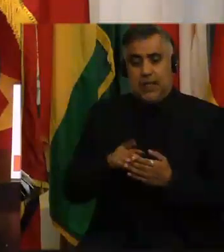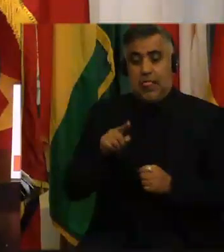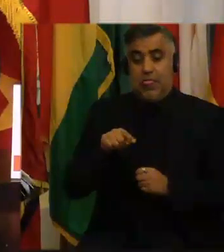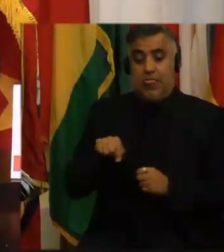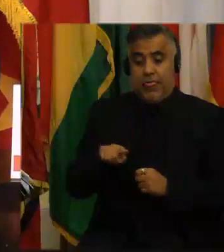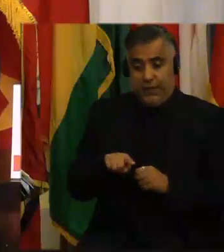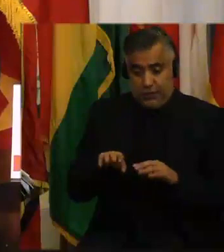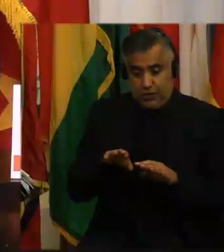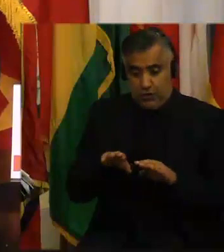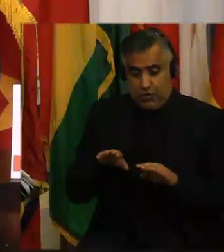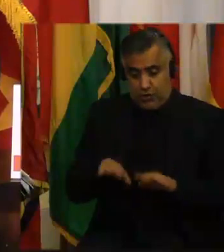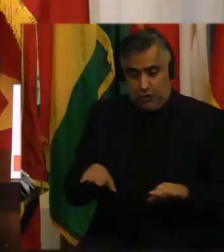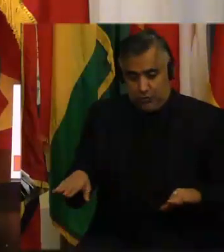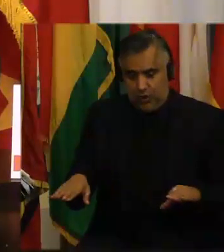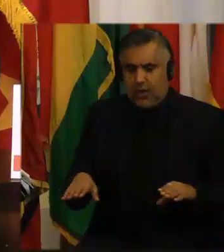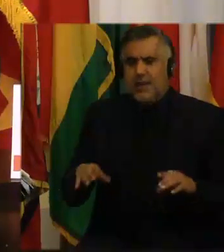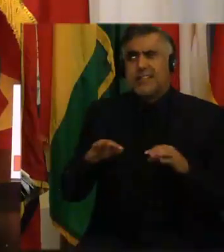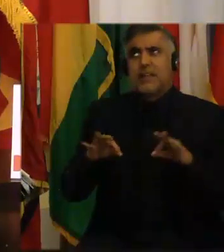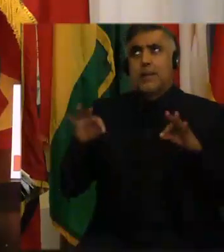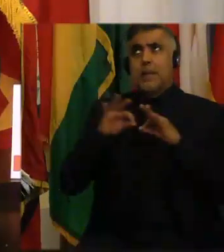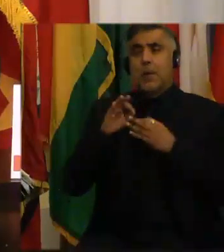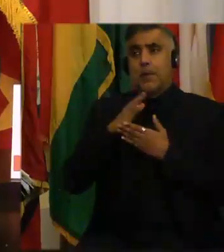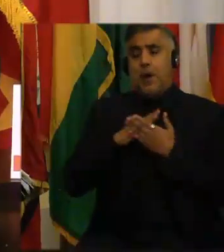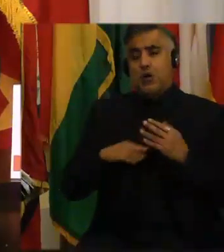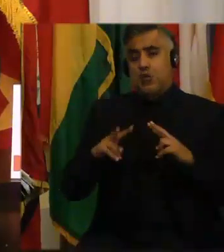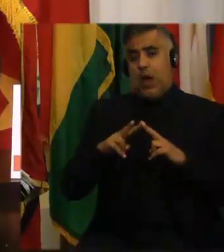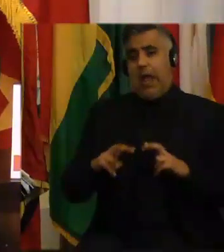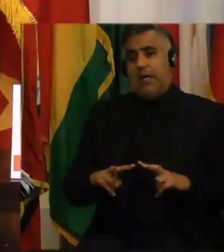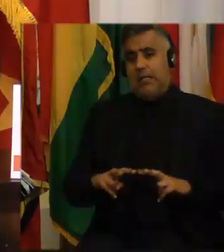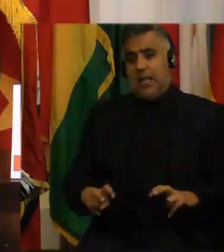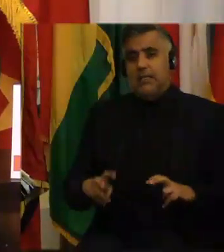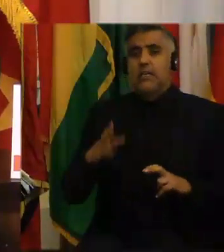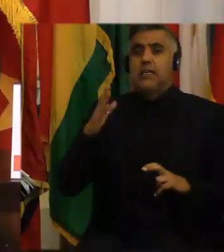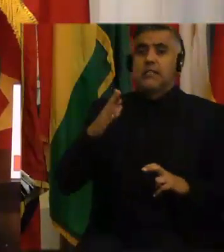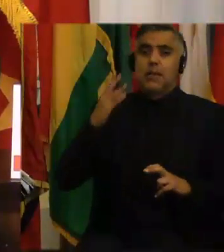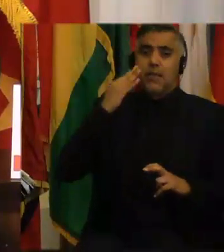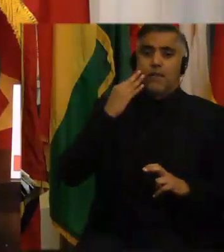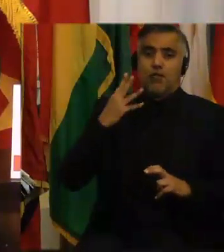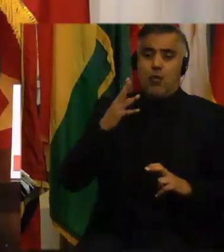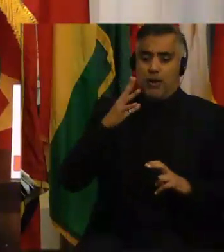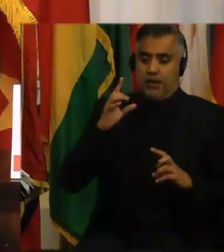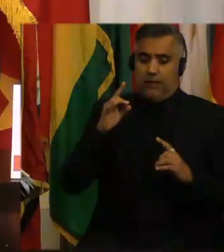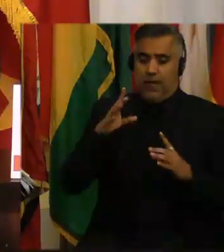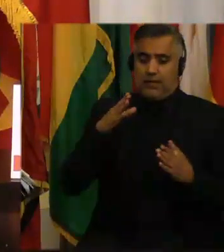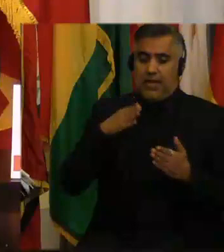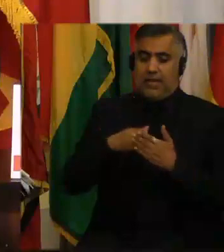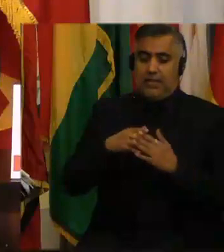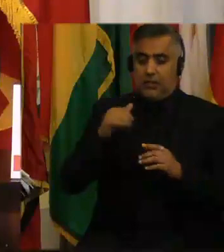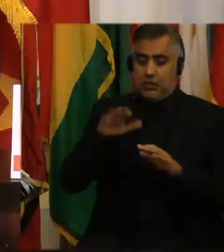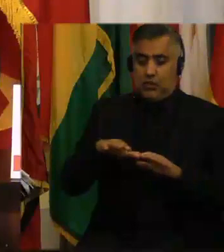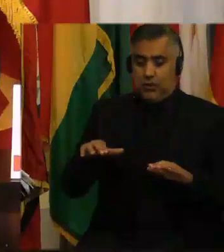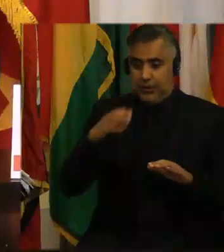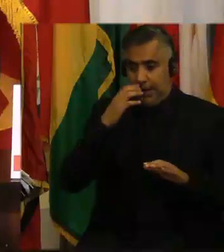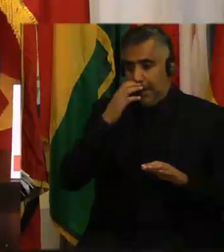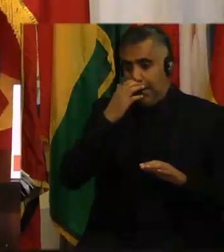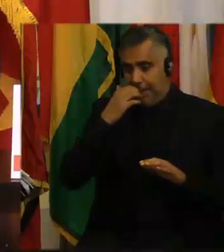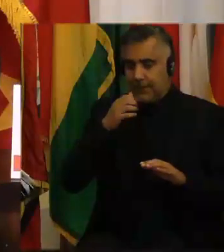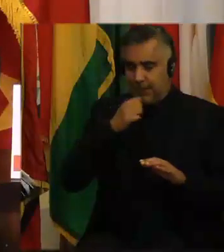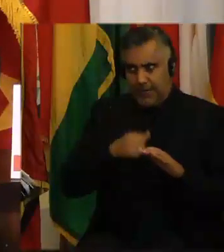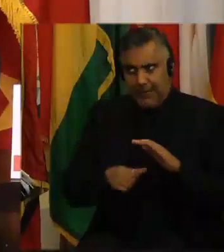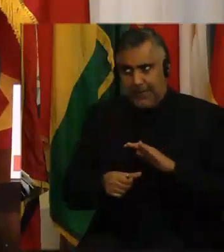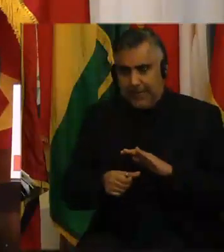importantísimo para analizar una de las formas de violencia contra las niñas más oculta y de las que menos se habla en nuestro